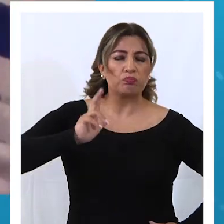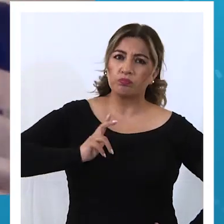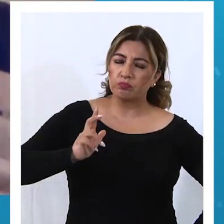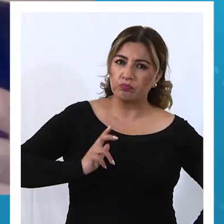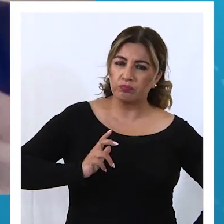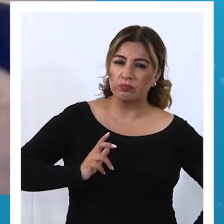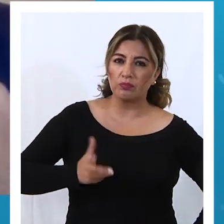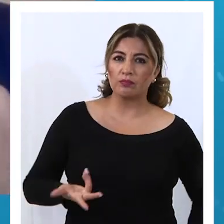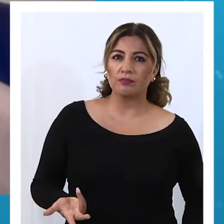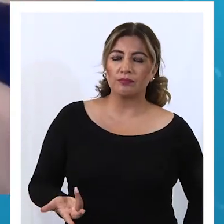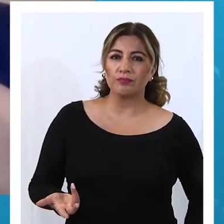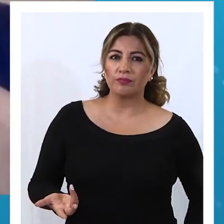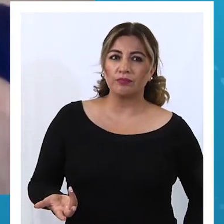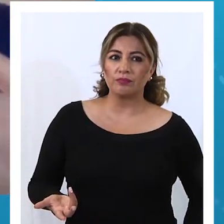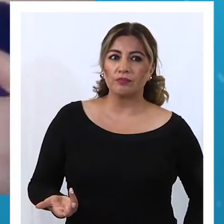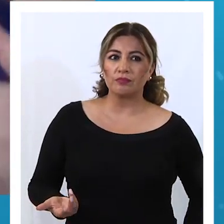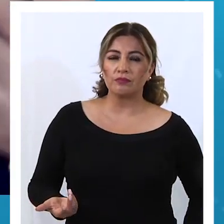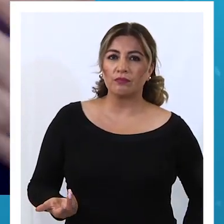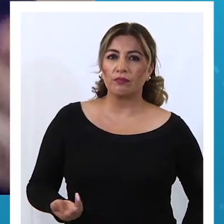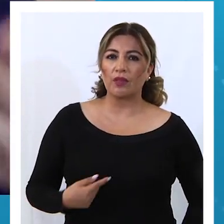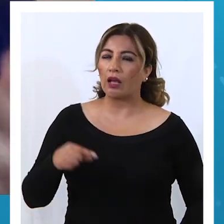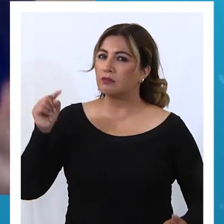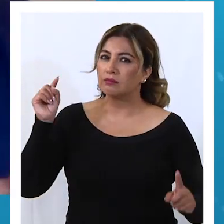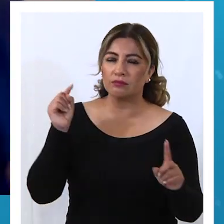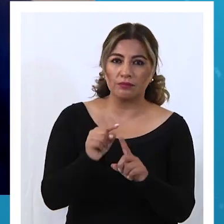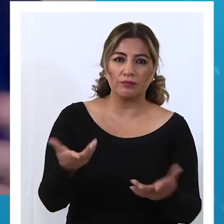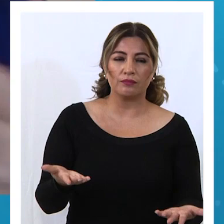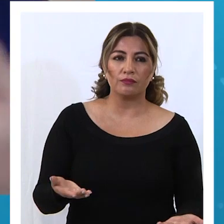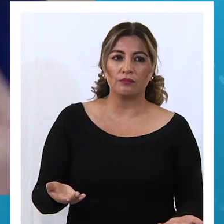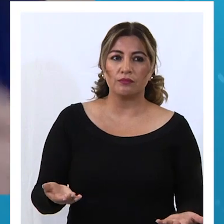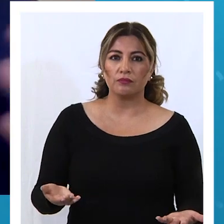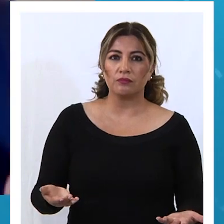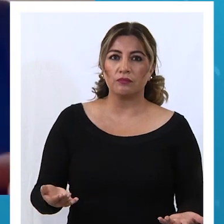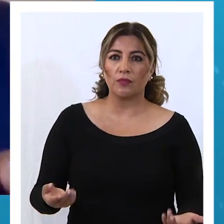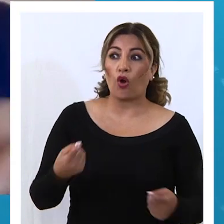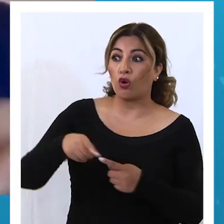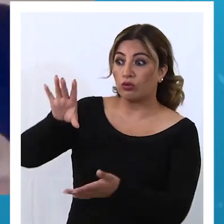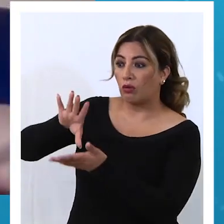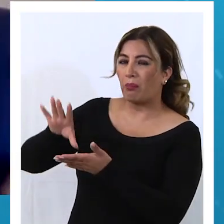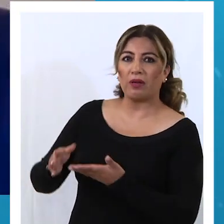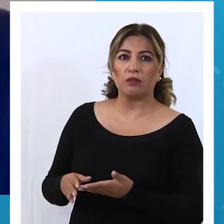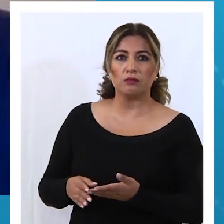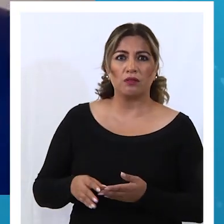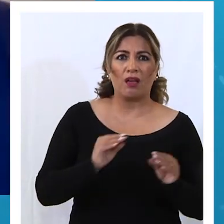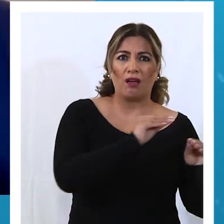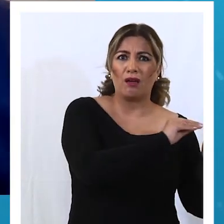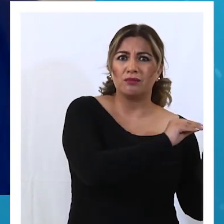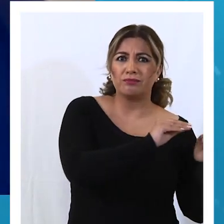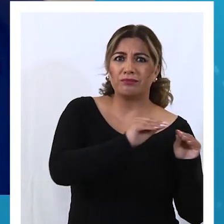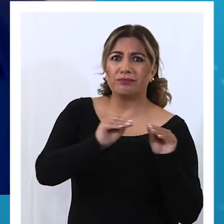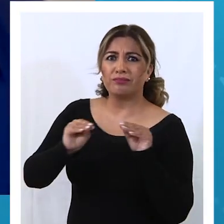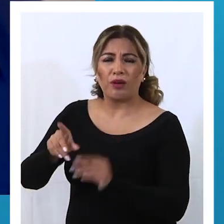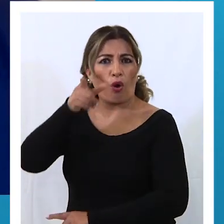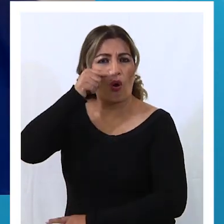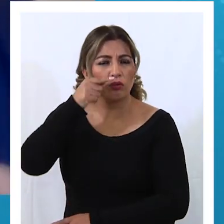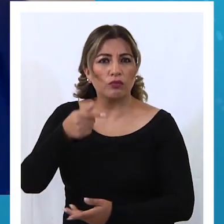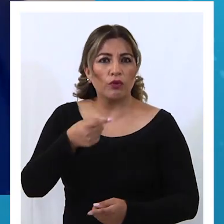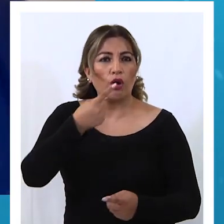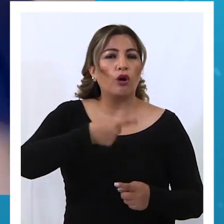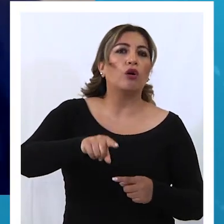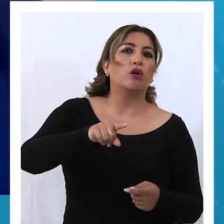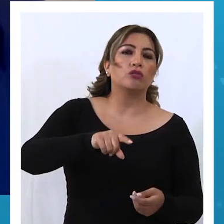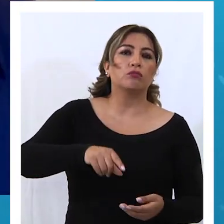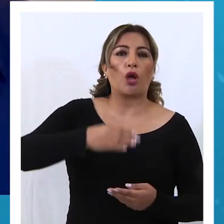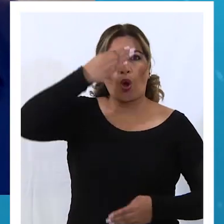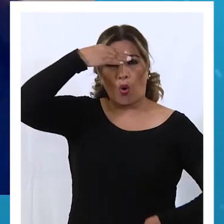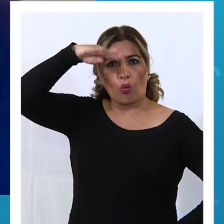comportamiento bastante más acertado que nuestros vecinos, se extiende hasta octubre, y hay otros vecinos